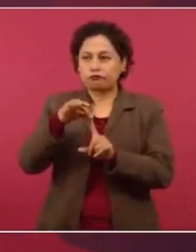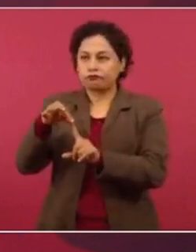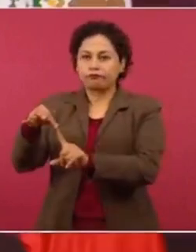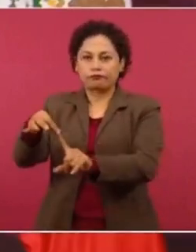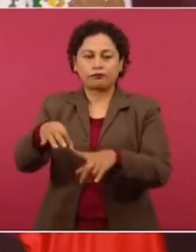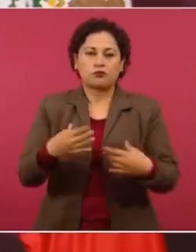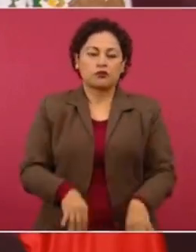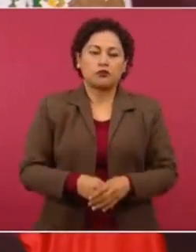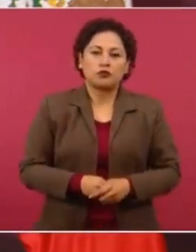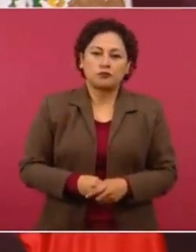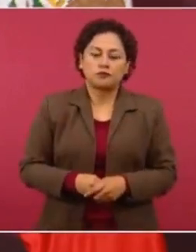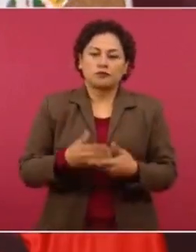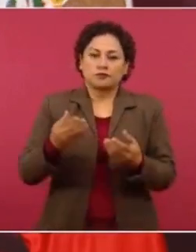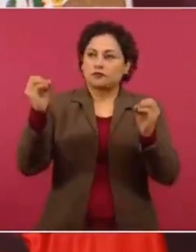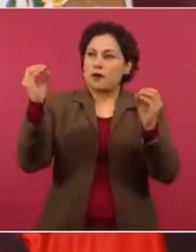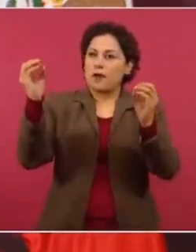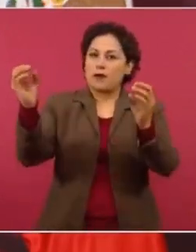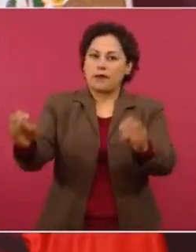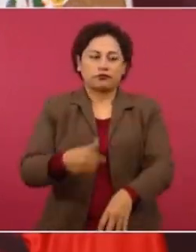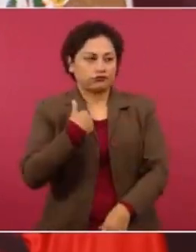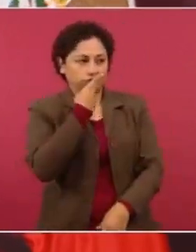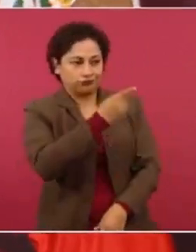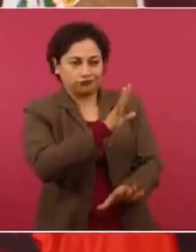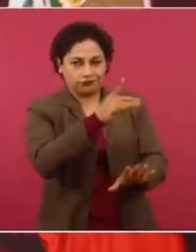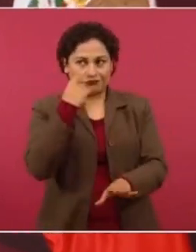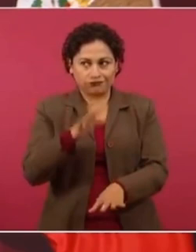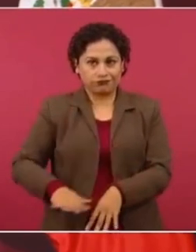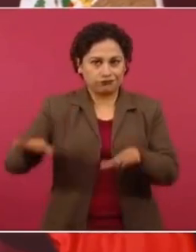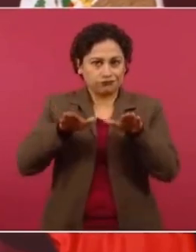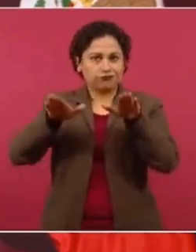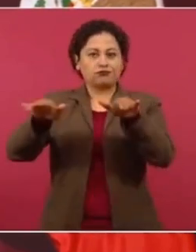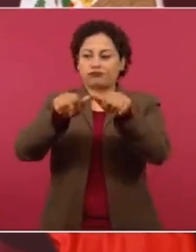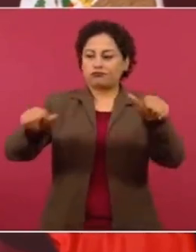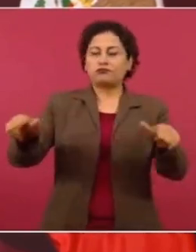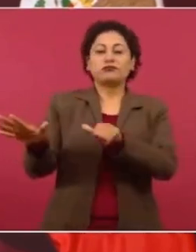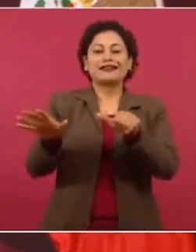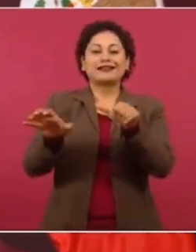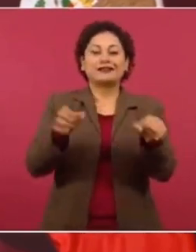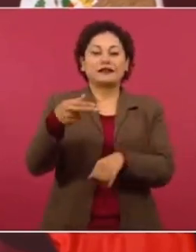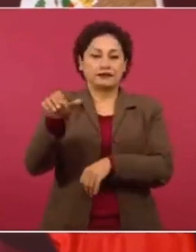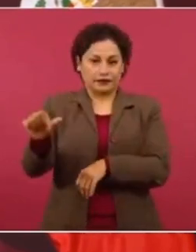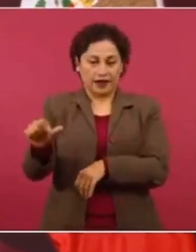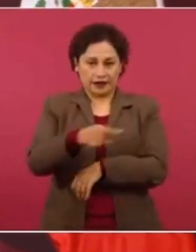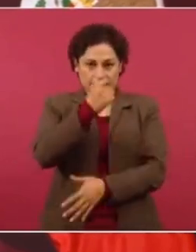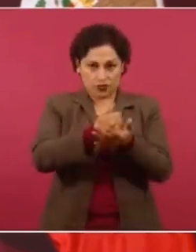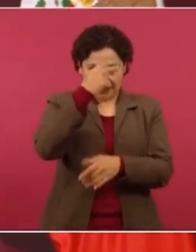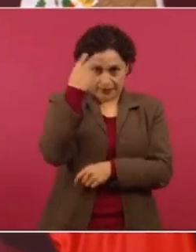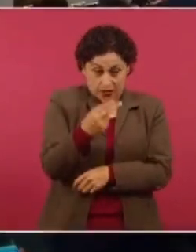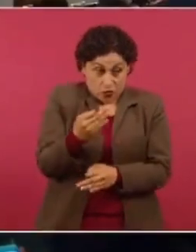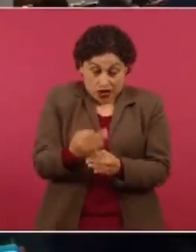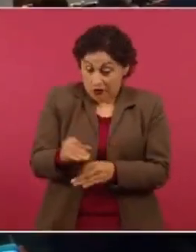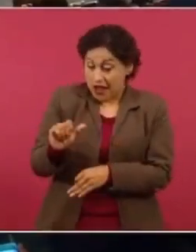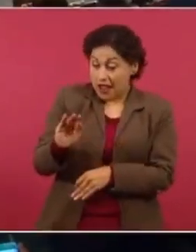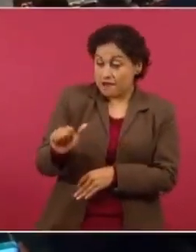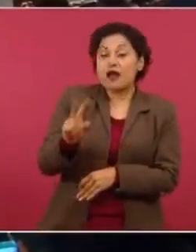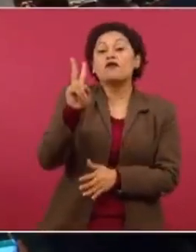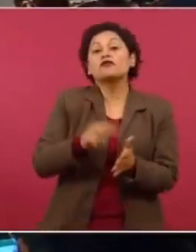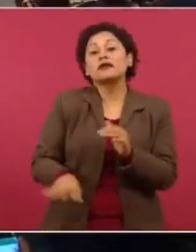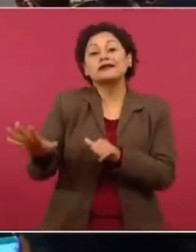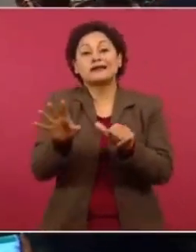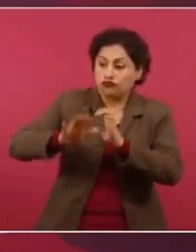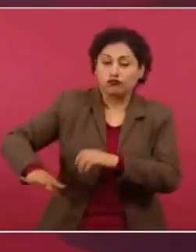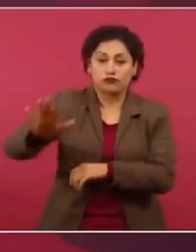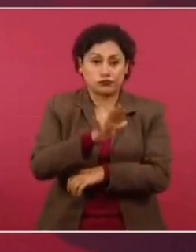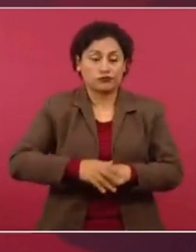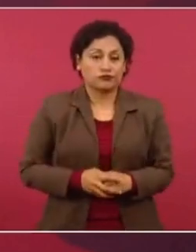alumbrado. Le dije, mire, el aeropuerto de la Ciudad de México son 600 hectáreas. Este son 2.600 hectáreas. Apúntele bien. De